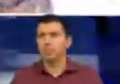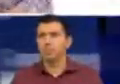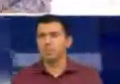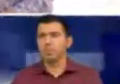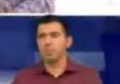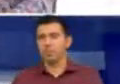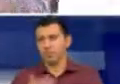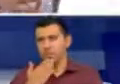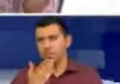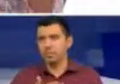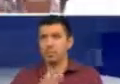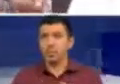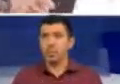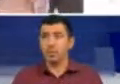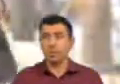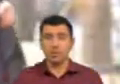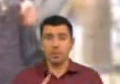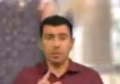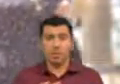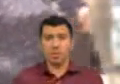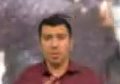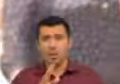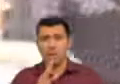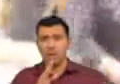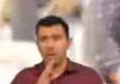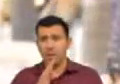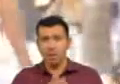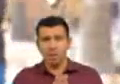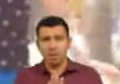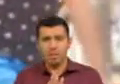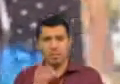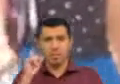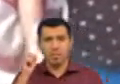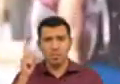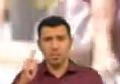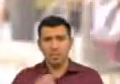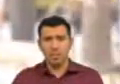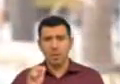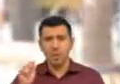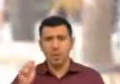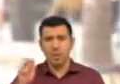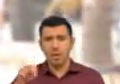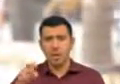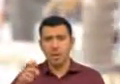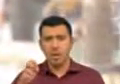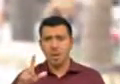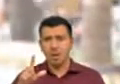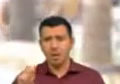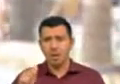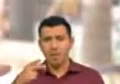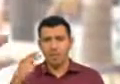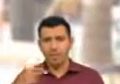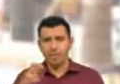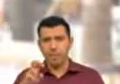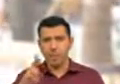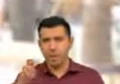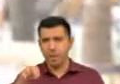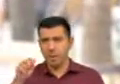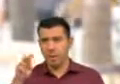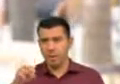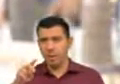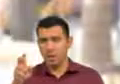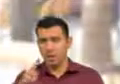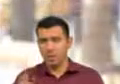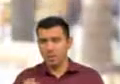karen buenas tardes luego de las declaraciones que dio la diputada en el hernández ayer sobre las temáticas que se manejan en estas cartillas que se están